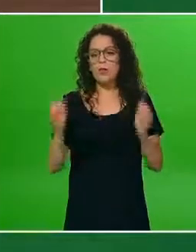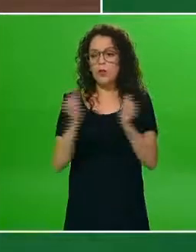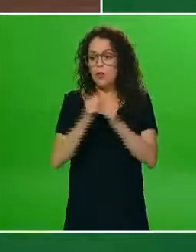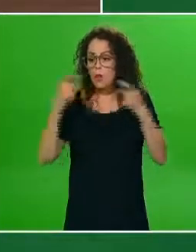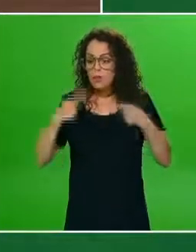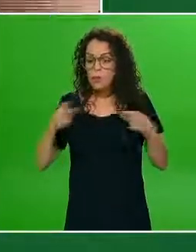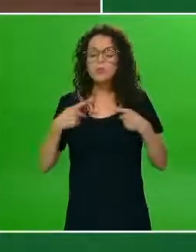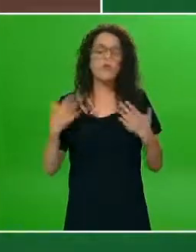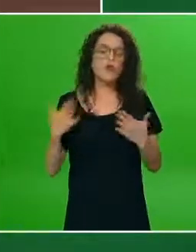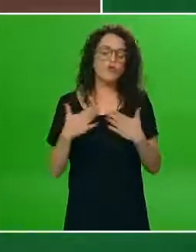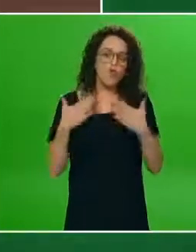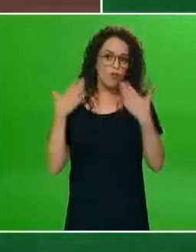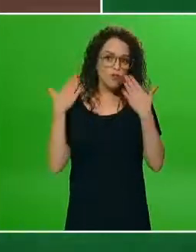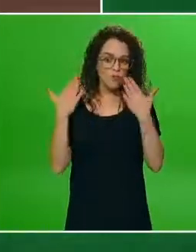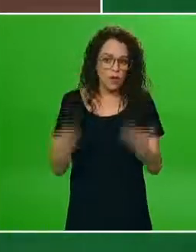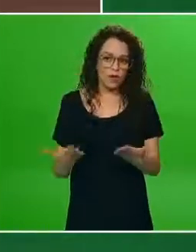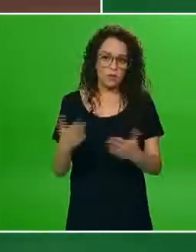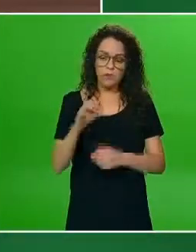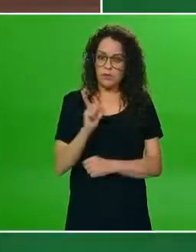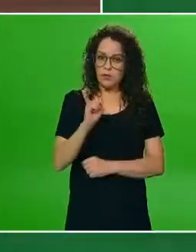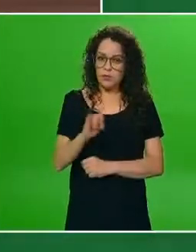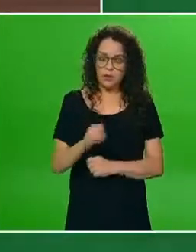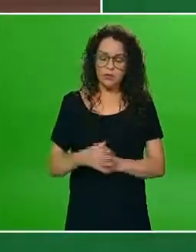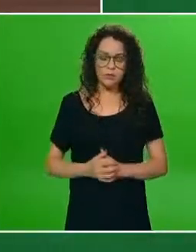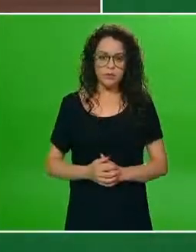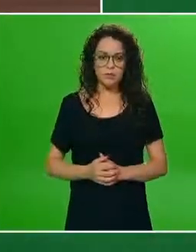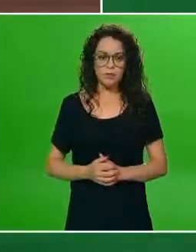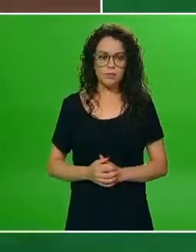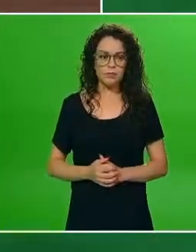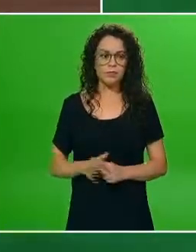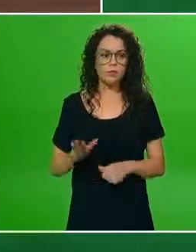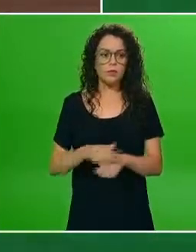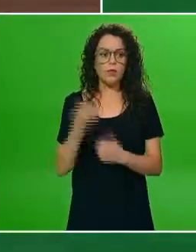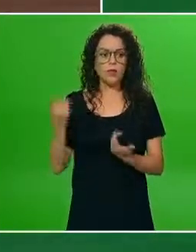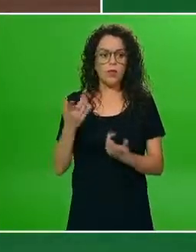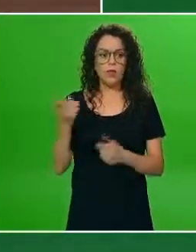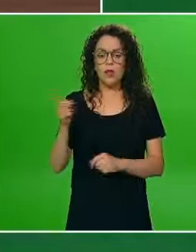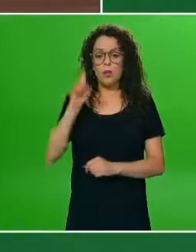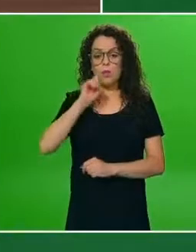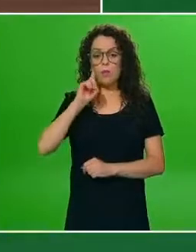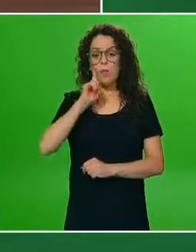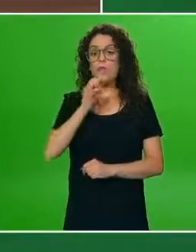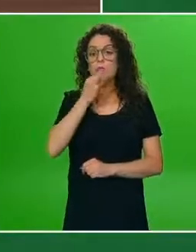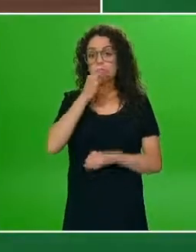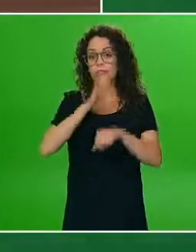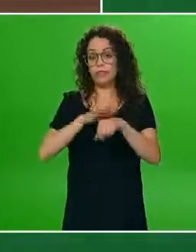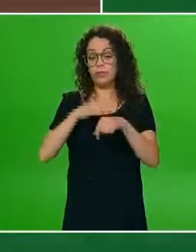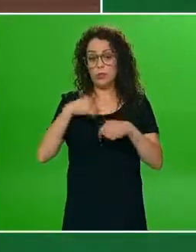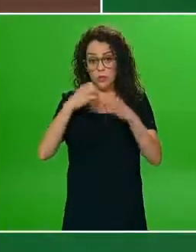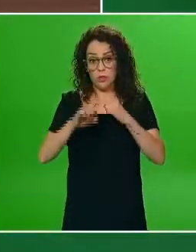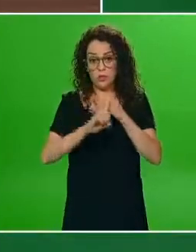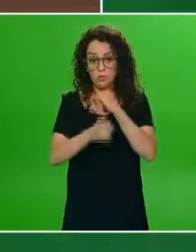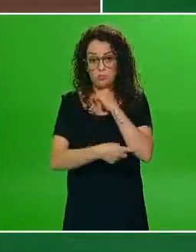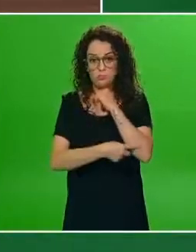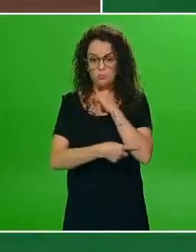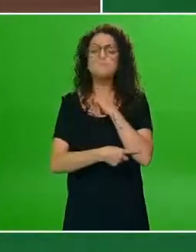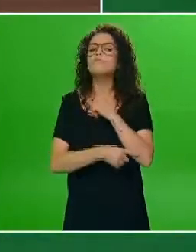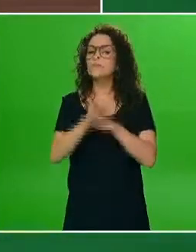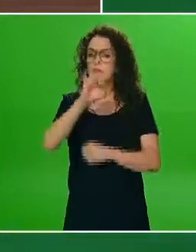que la gran mayoría de las mujeres que reportan embarazo sí están